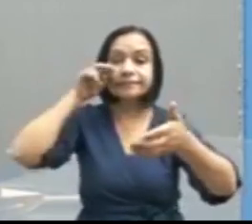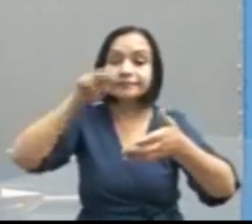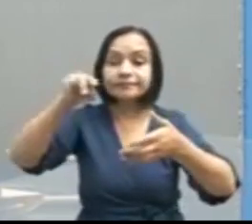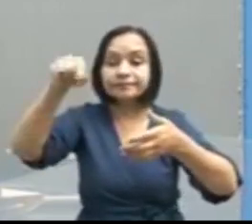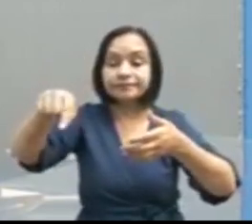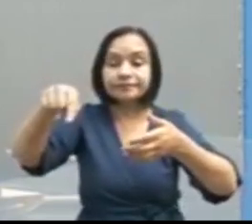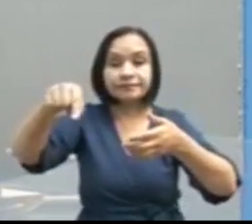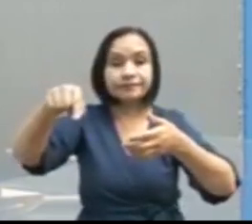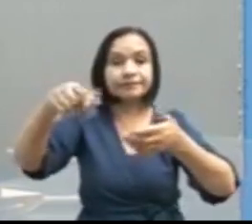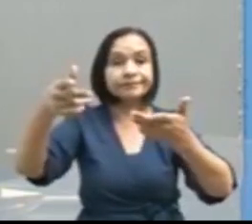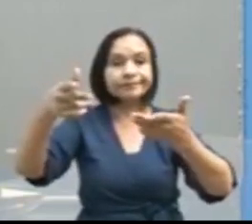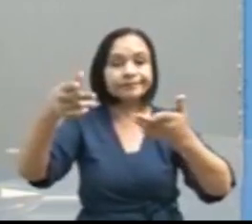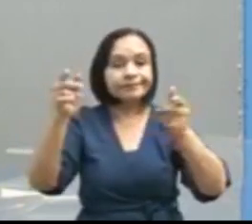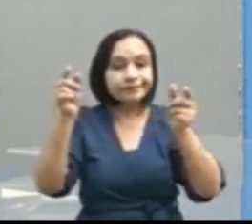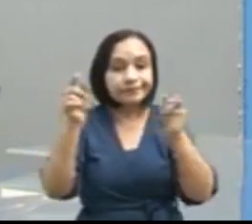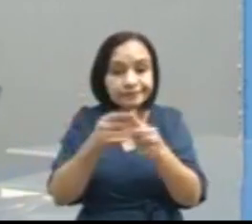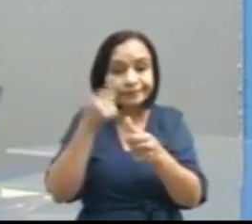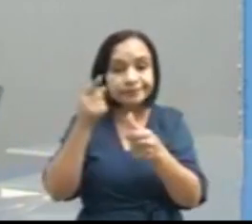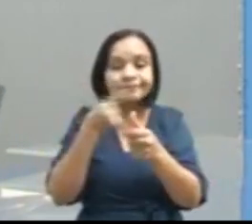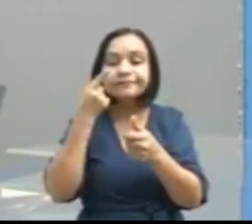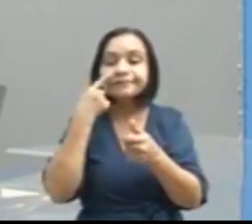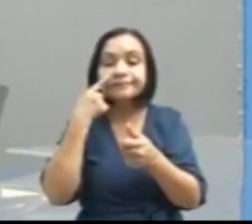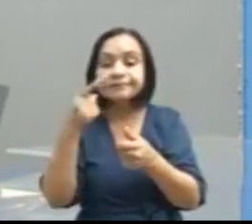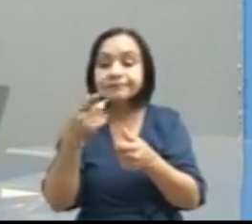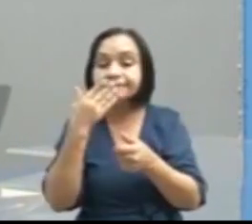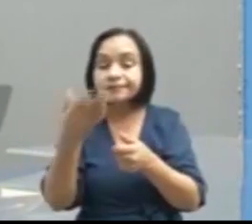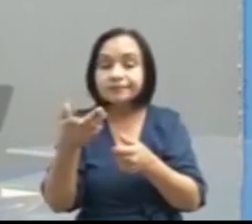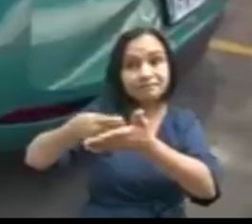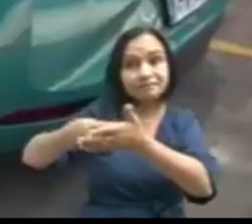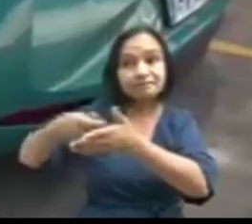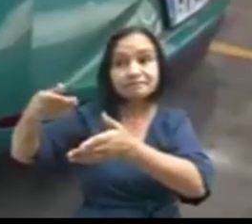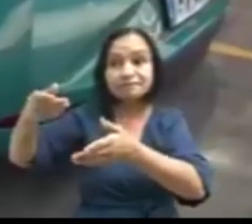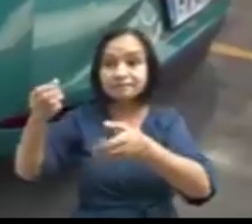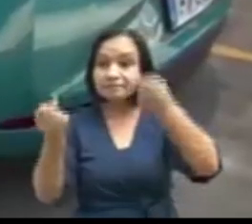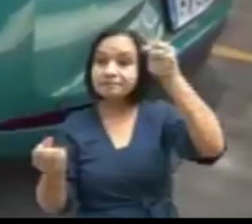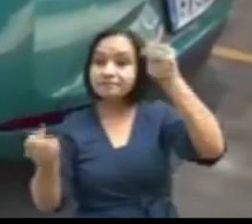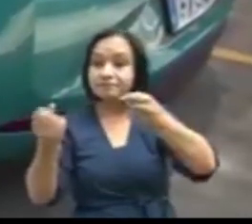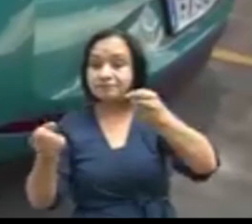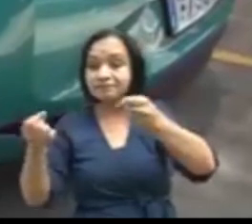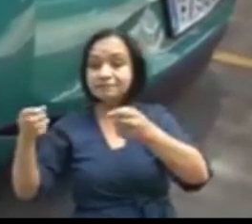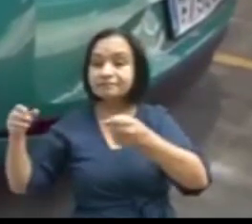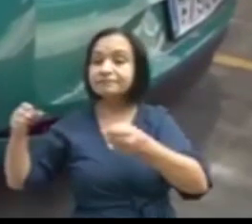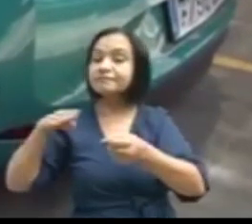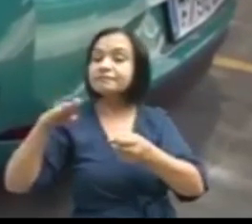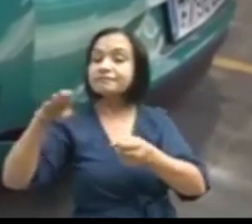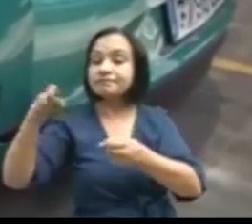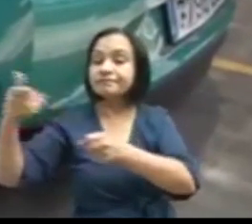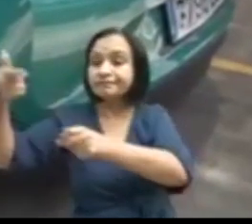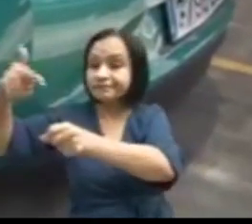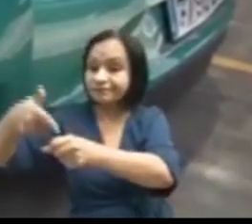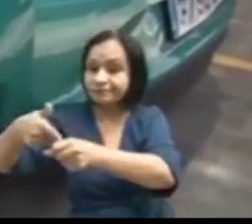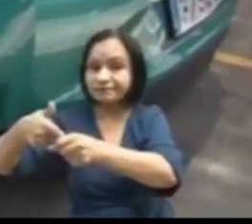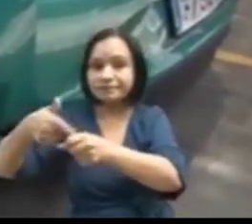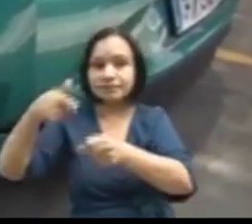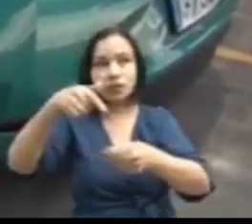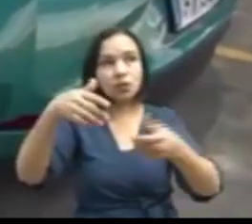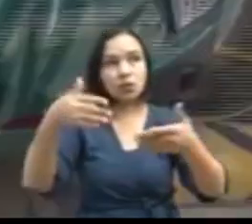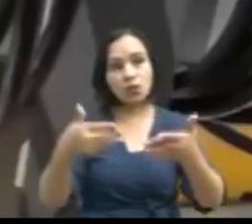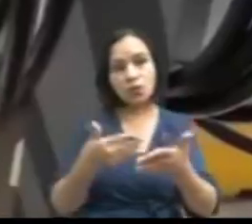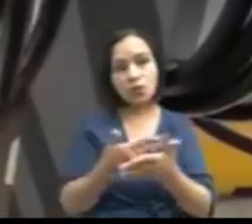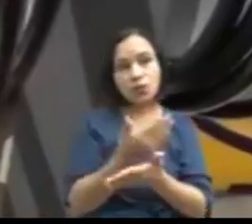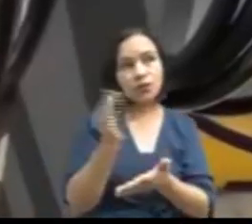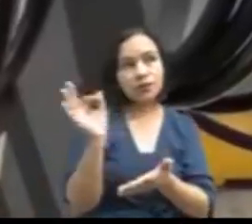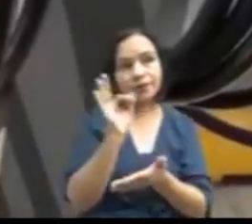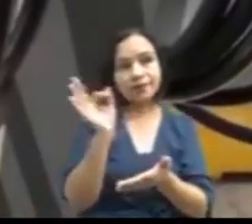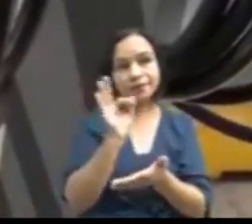a nivel micro y sobre todo desarrollarlo en una zona totalmente turística y en una isla